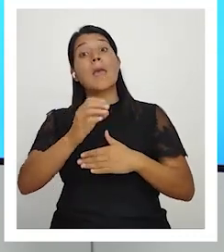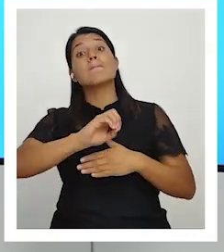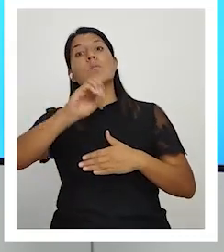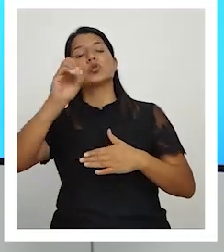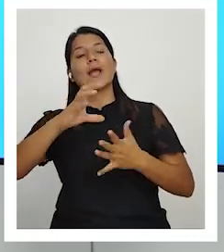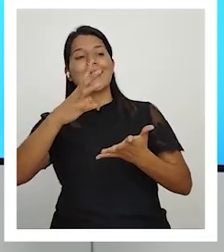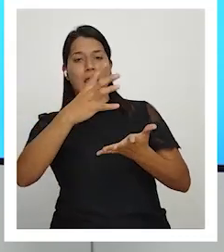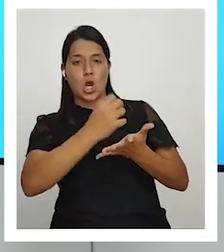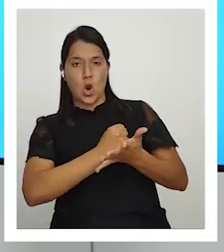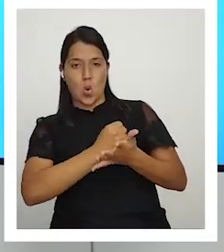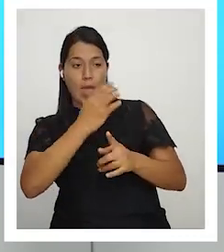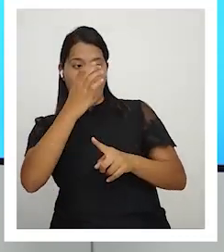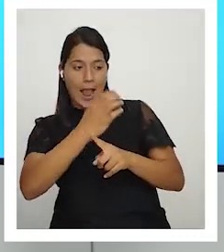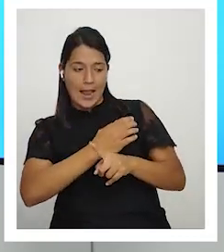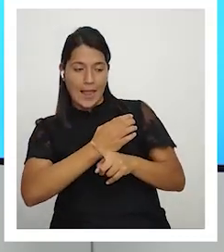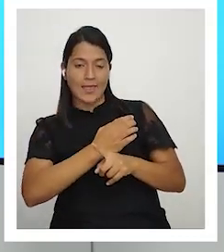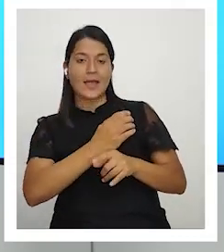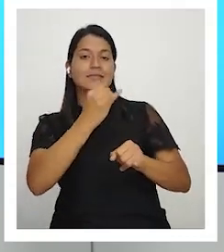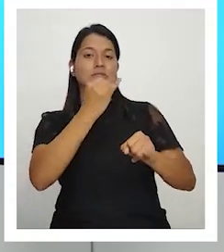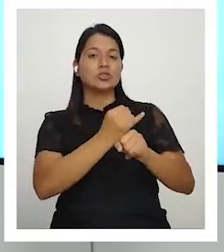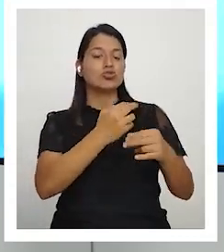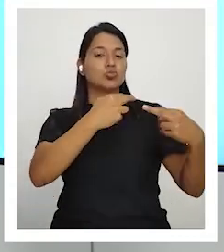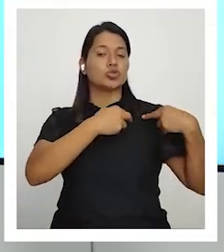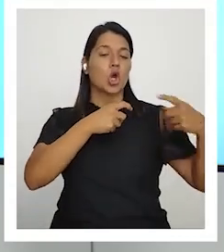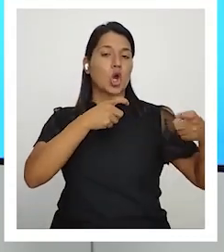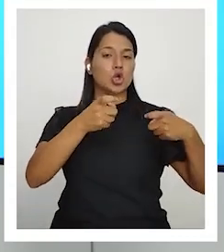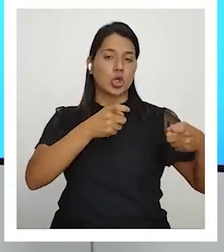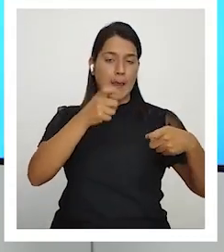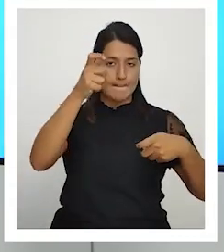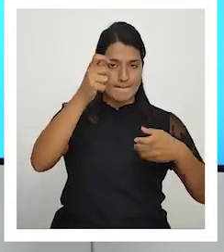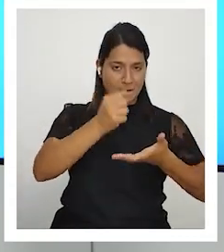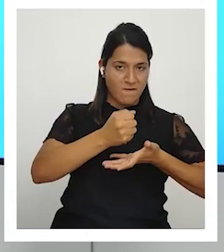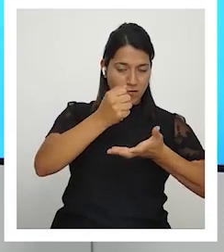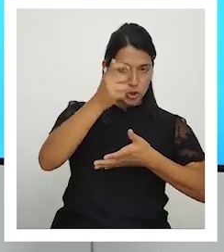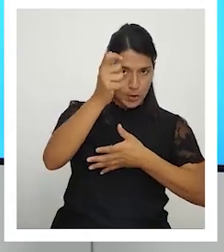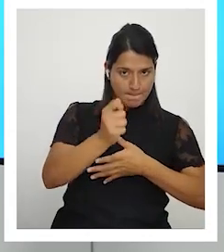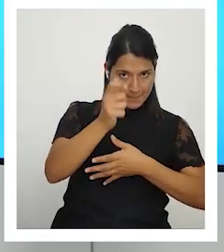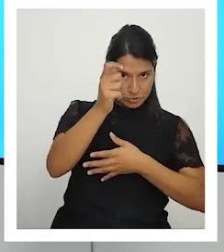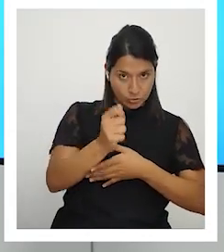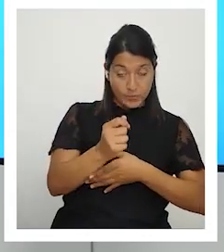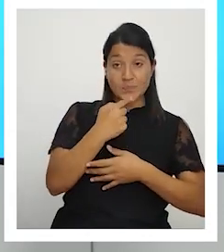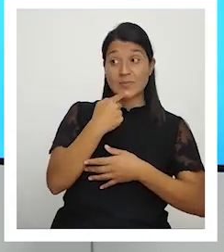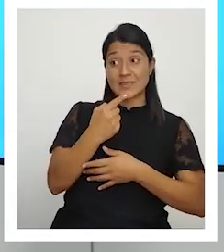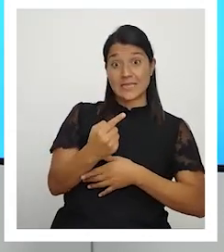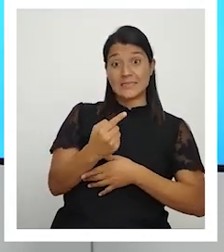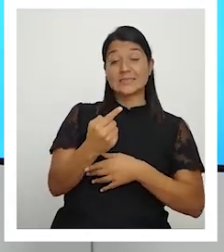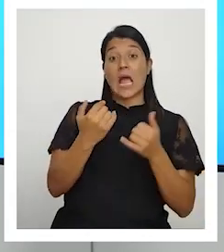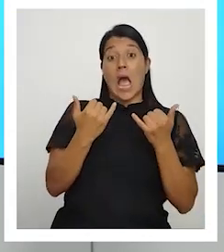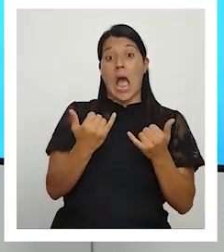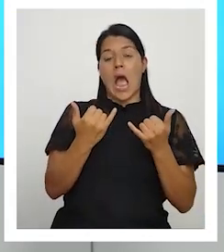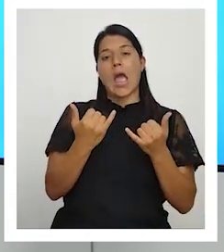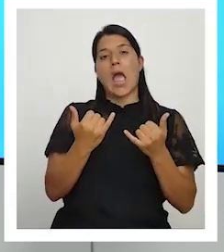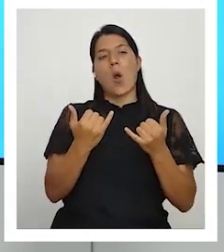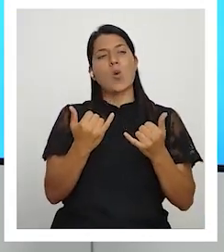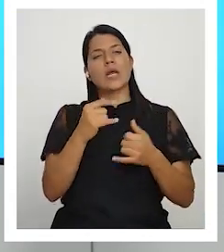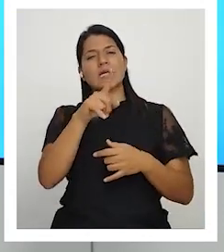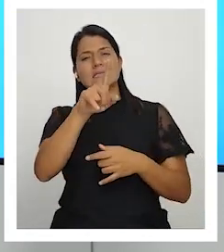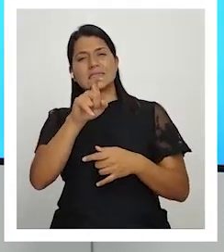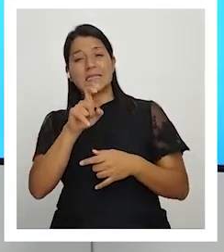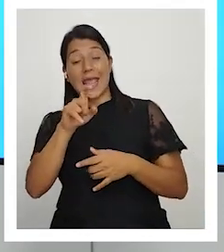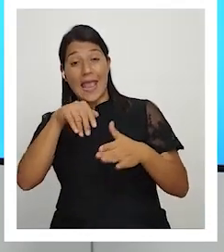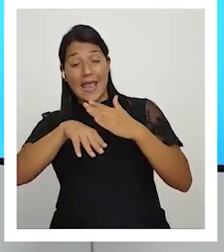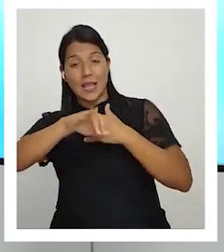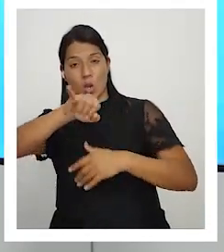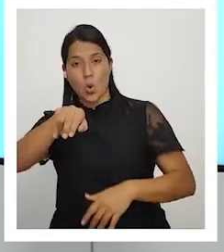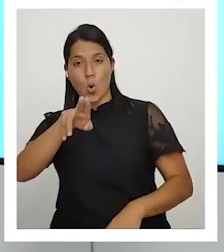a la supervisión de los fondos. Don Carlos nos contaba, bueno, que en el caso de Jupema son 160,000 afiliados, pero que esto es